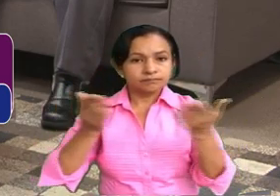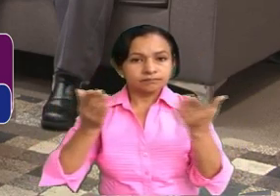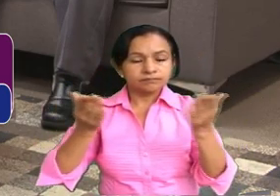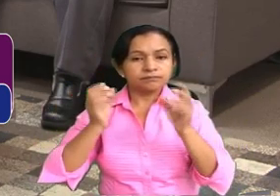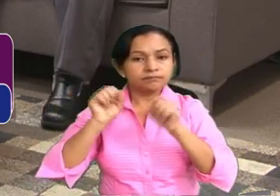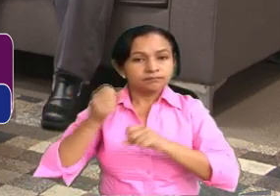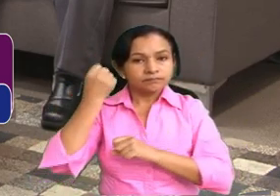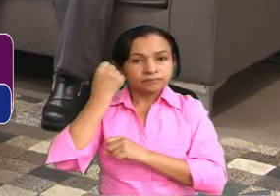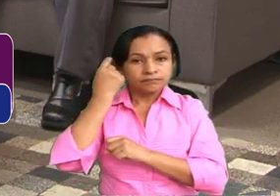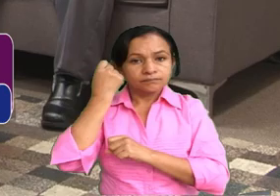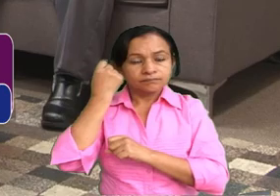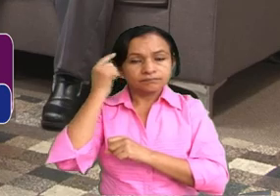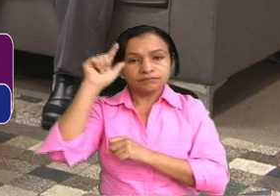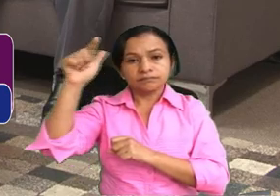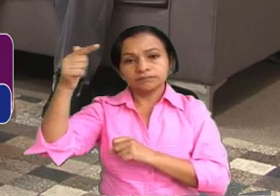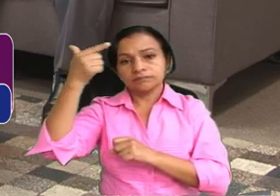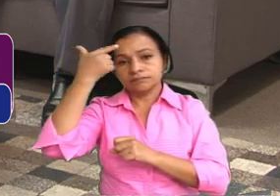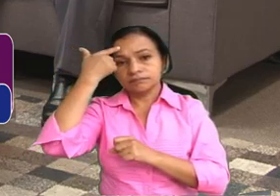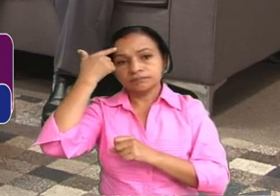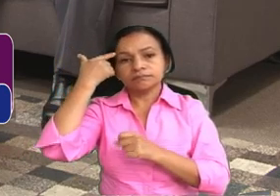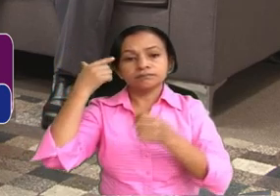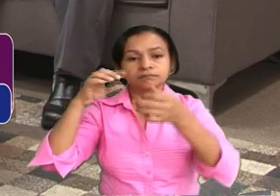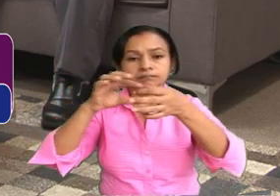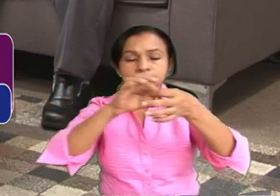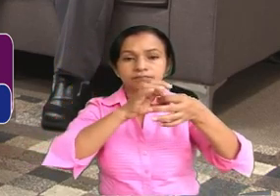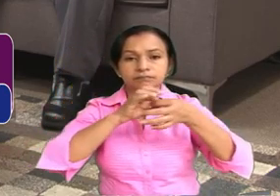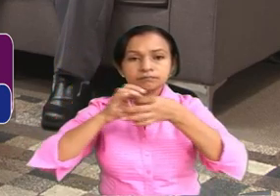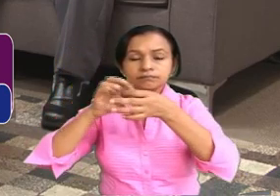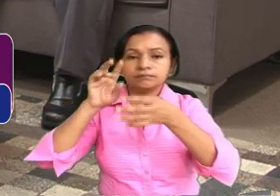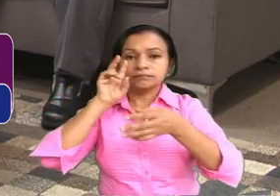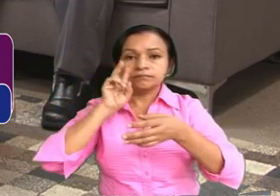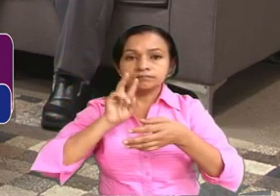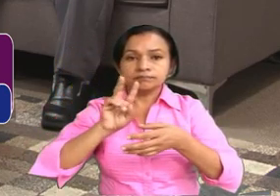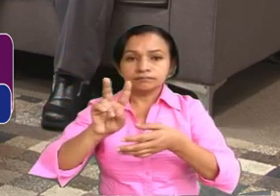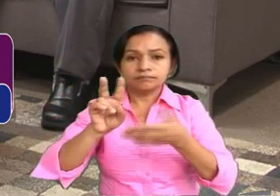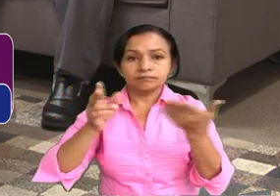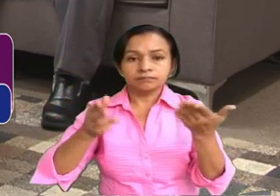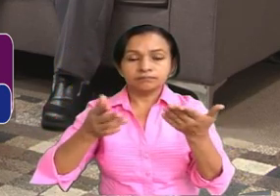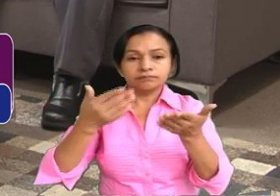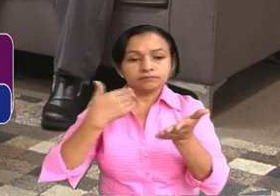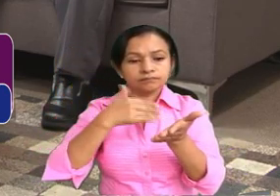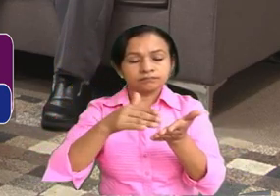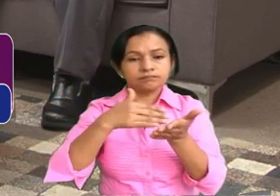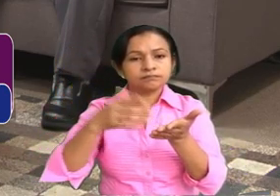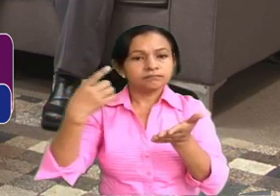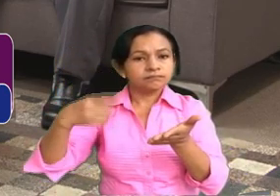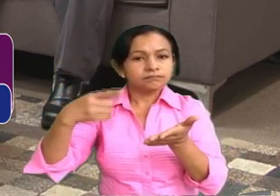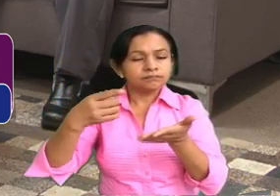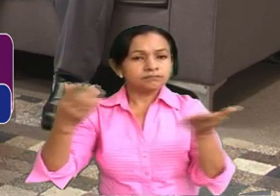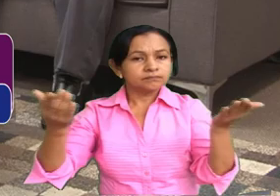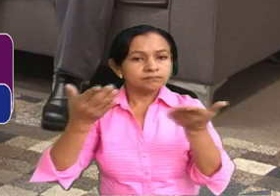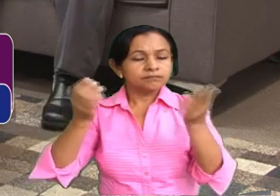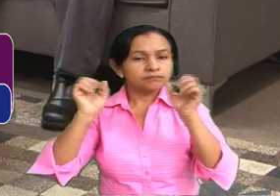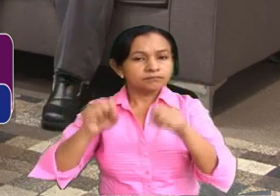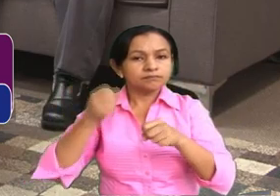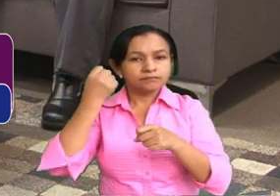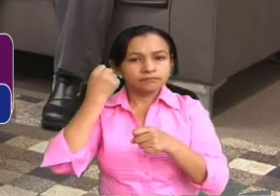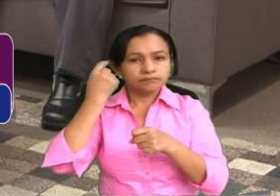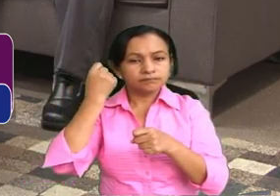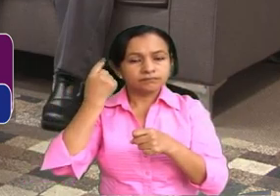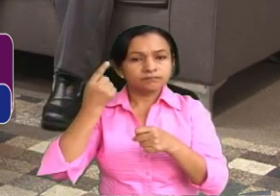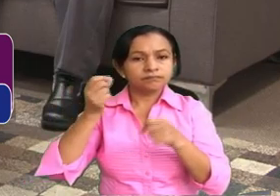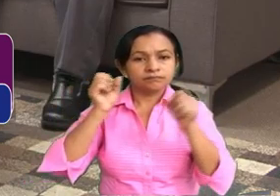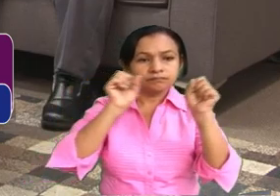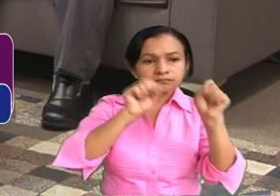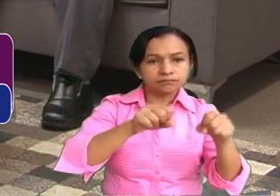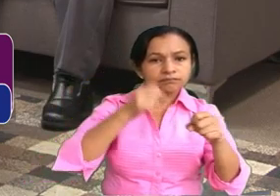desde el gobierno de Reconciliación y Unidad Nacional y se materializa después al momento de facilitar esos derechos. ¿Cómo podemos entender esto? O si esto lo